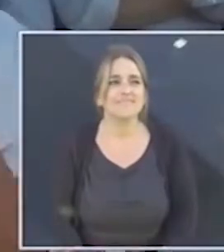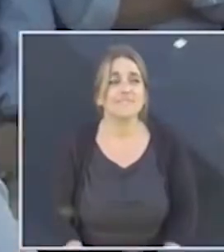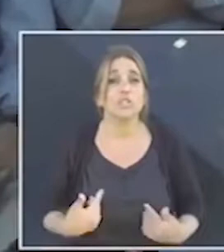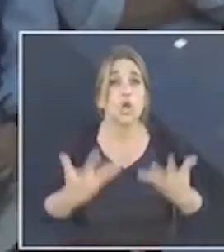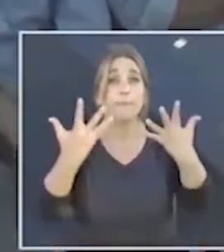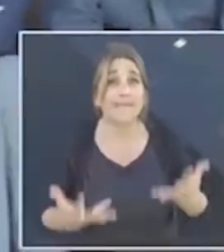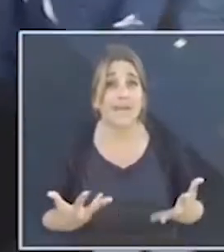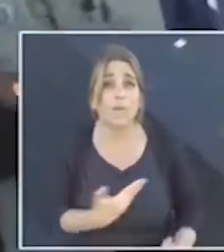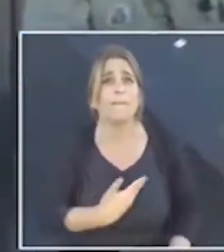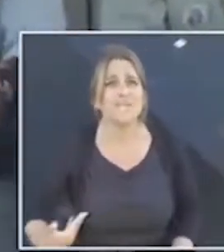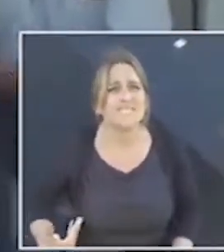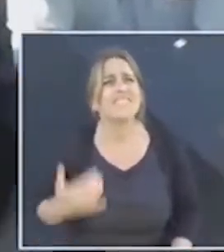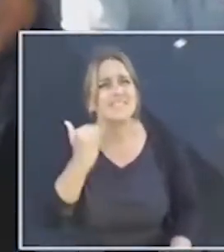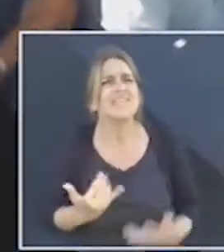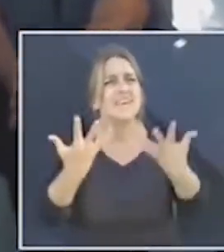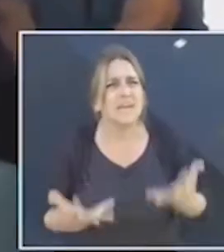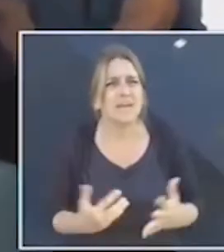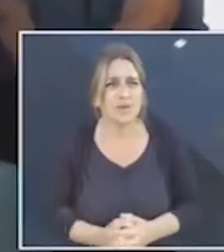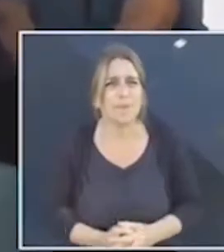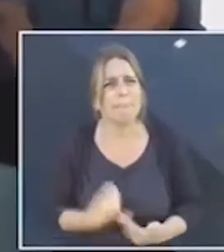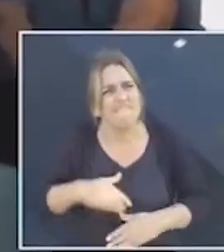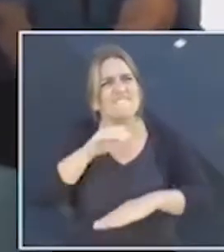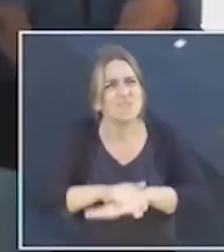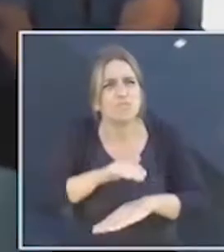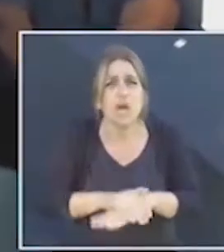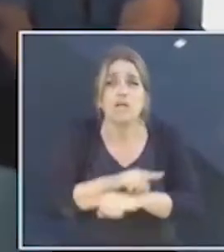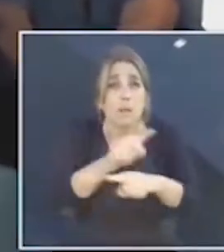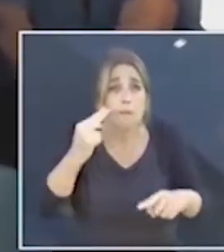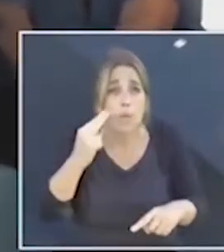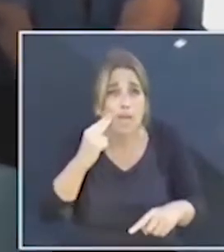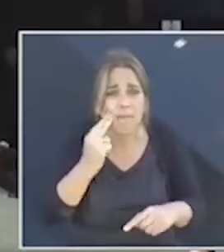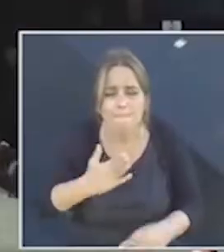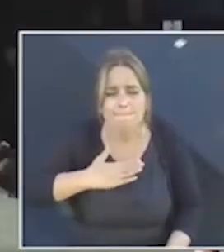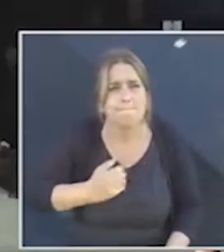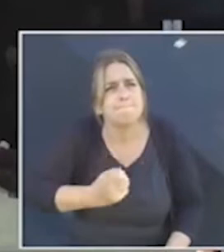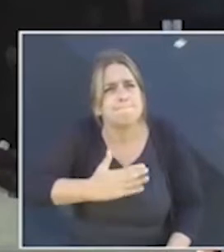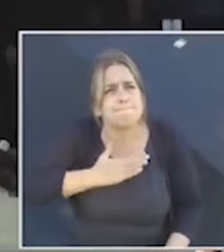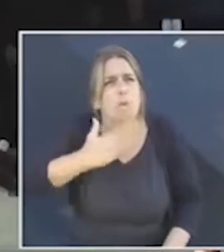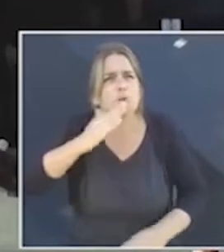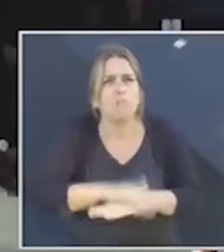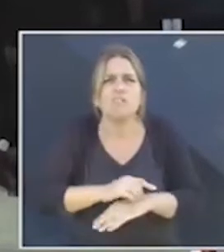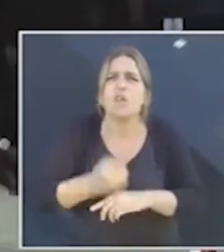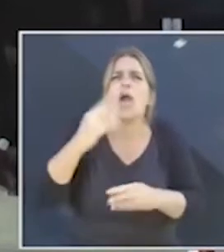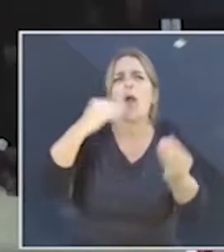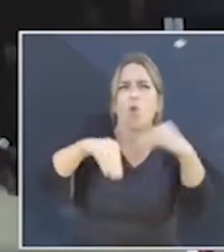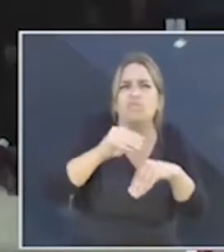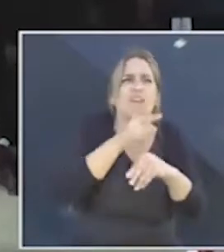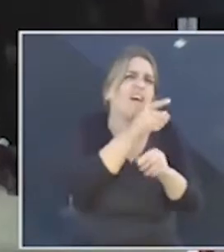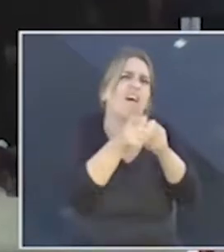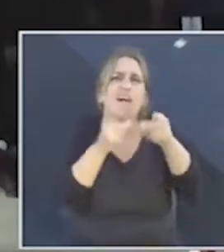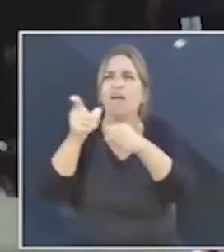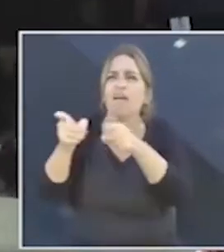Yo quiero ser un presidente que cargue su problema arriba de mis hombros y que no ponga más